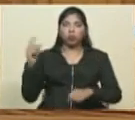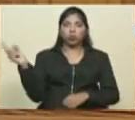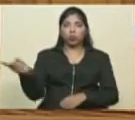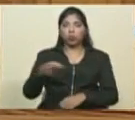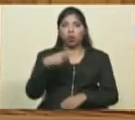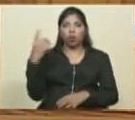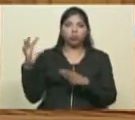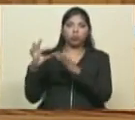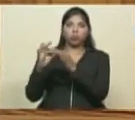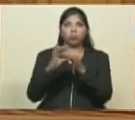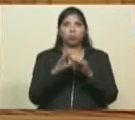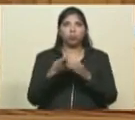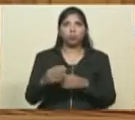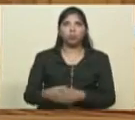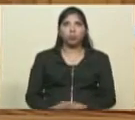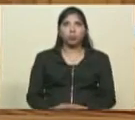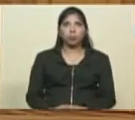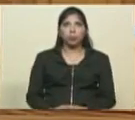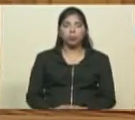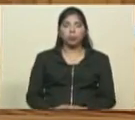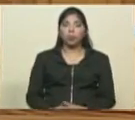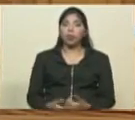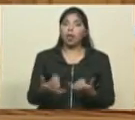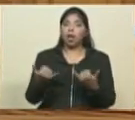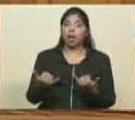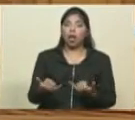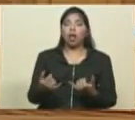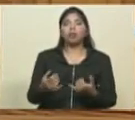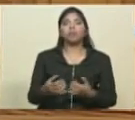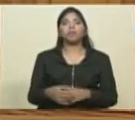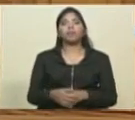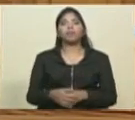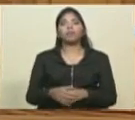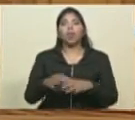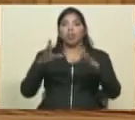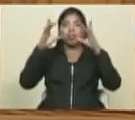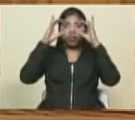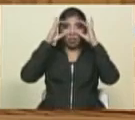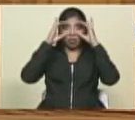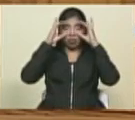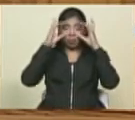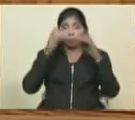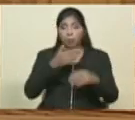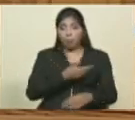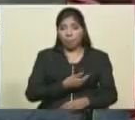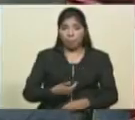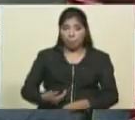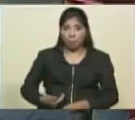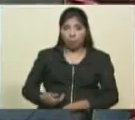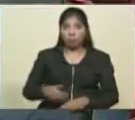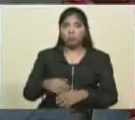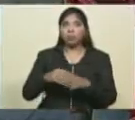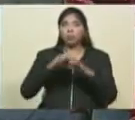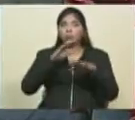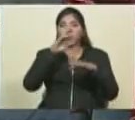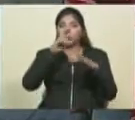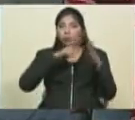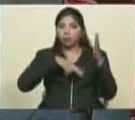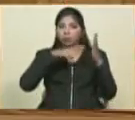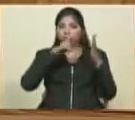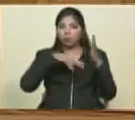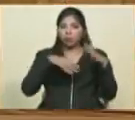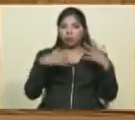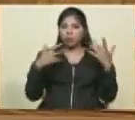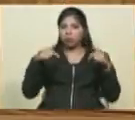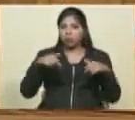A continuación, la presidenta ordenó al secretario dar lectura a la propuesta del orden del día de la sesión